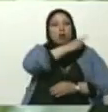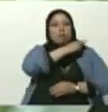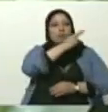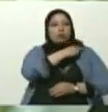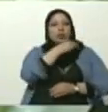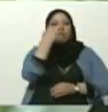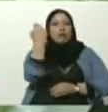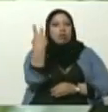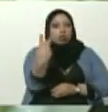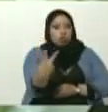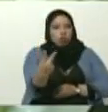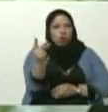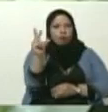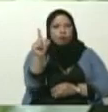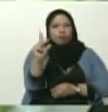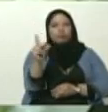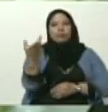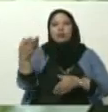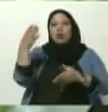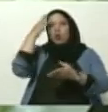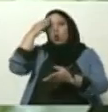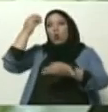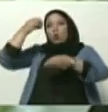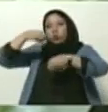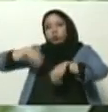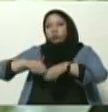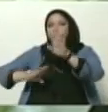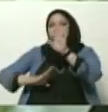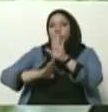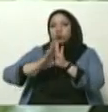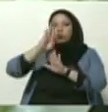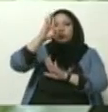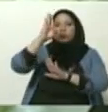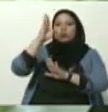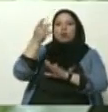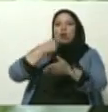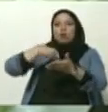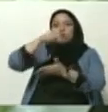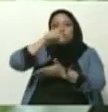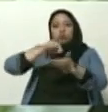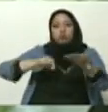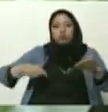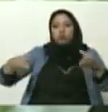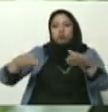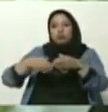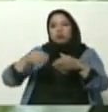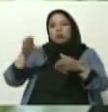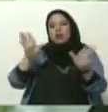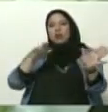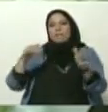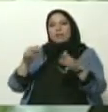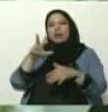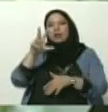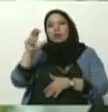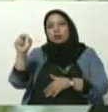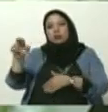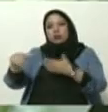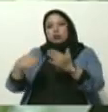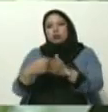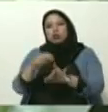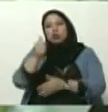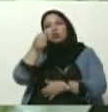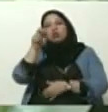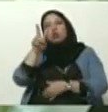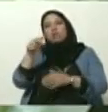2. Retomar el conjunto de los acuerdos y avances logrados desde la firma de la agenda de marzo 30 de